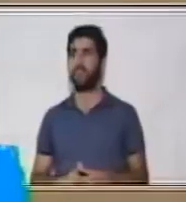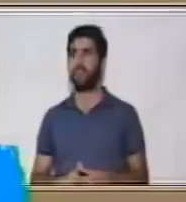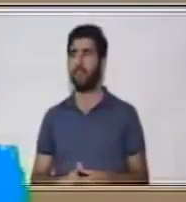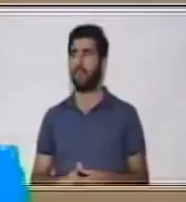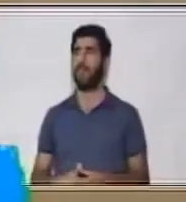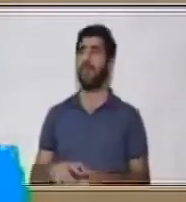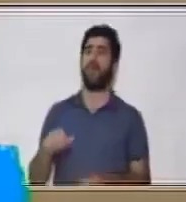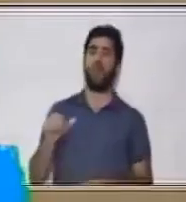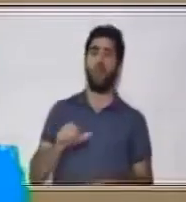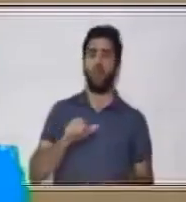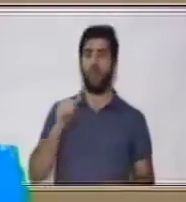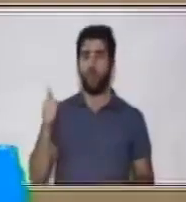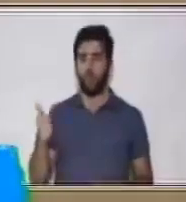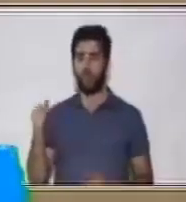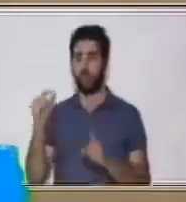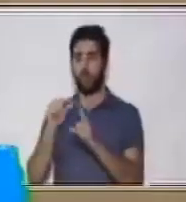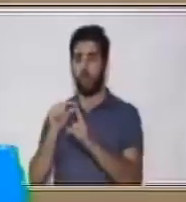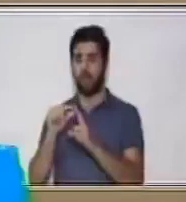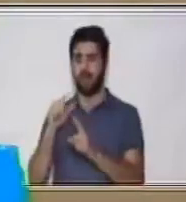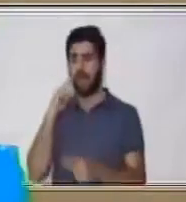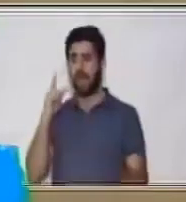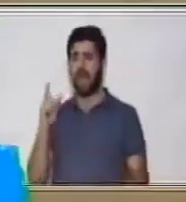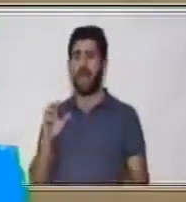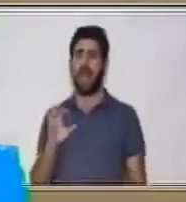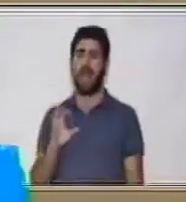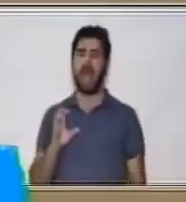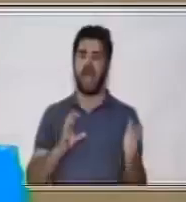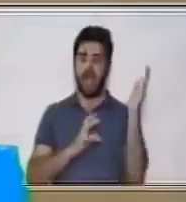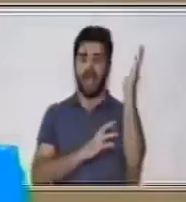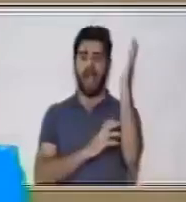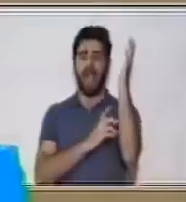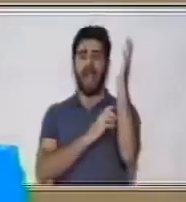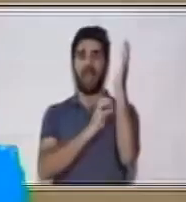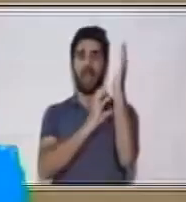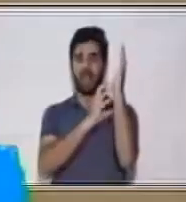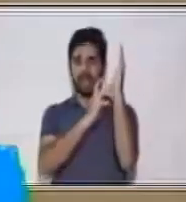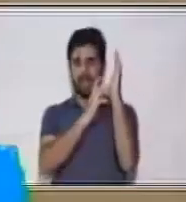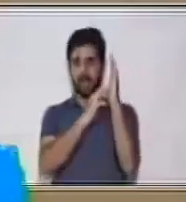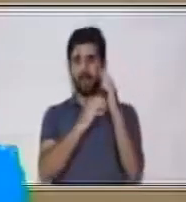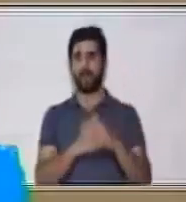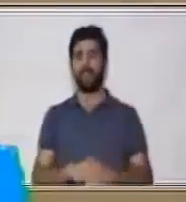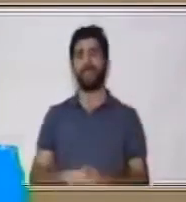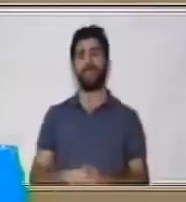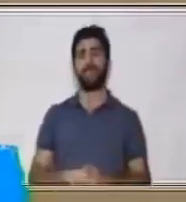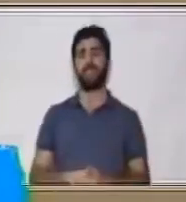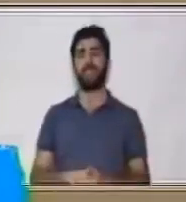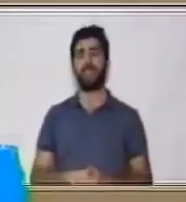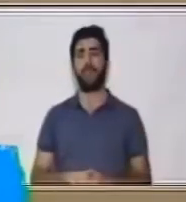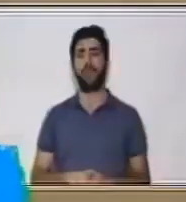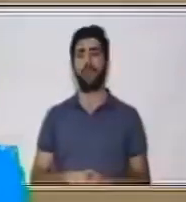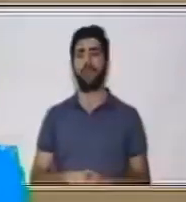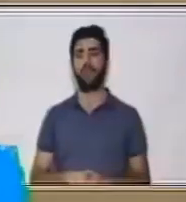Siguiente palabra, araña. Aumentativo sería